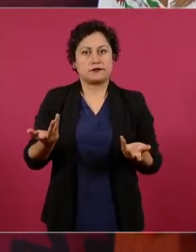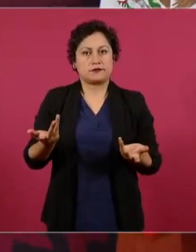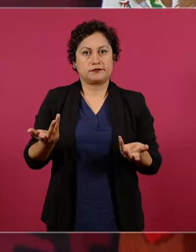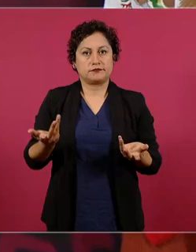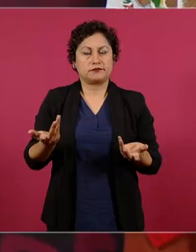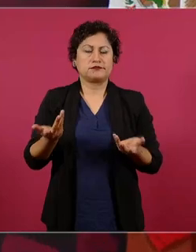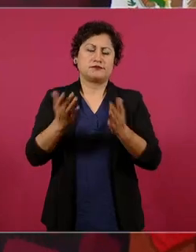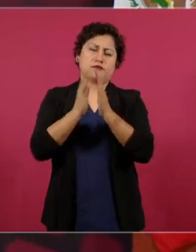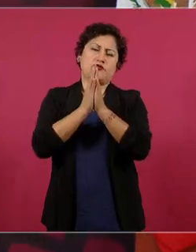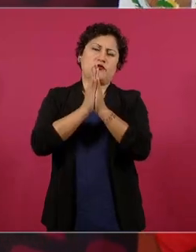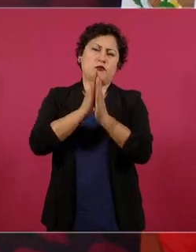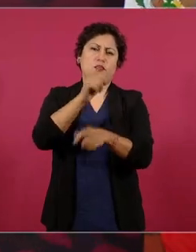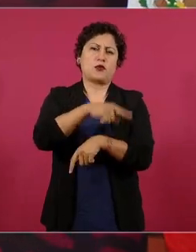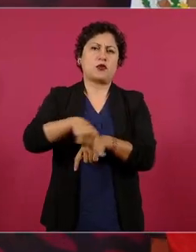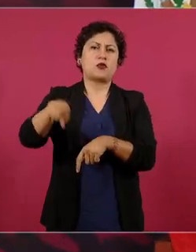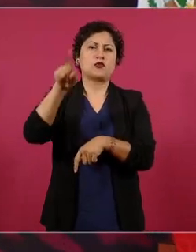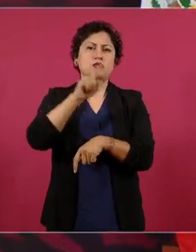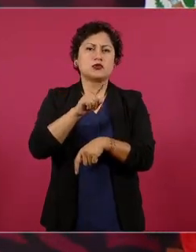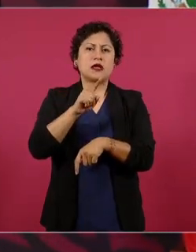manipular, engañar